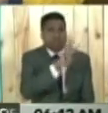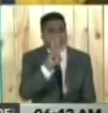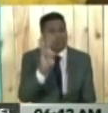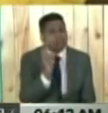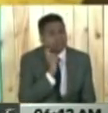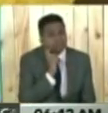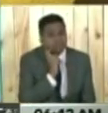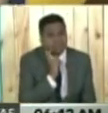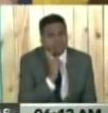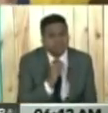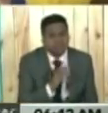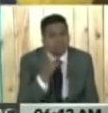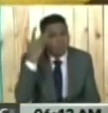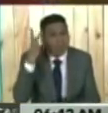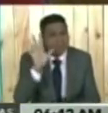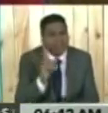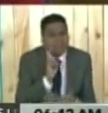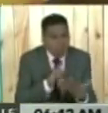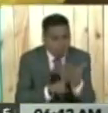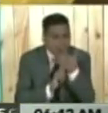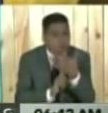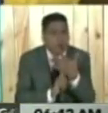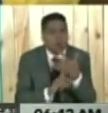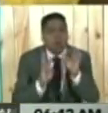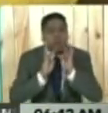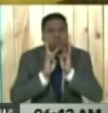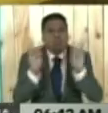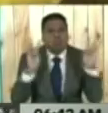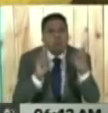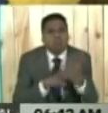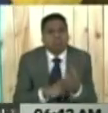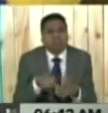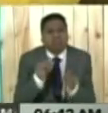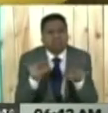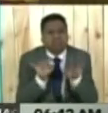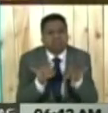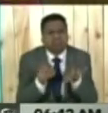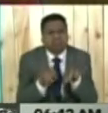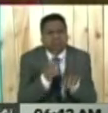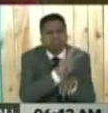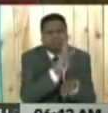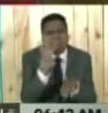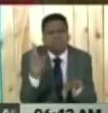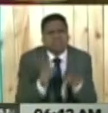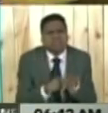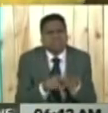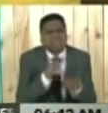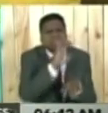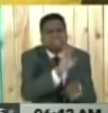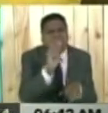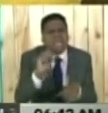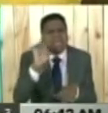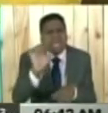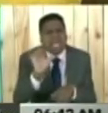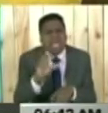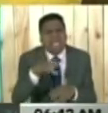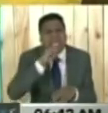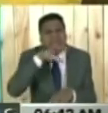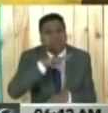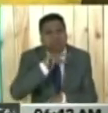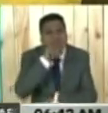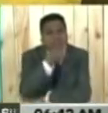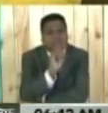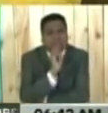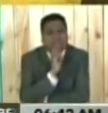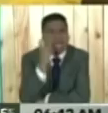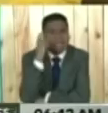creer lo que estaba pasando. Imagínate que tú te metes tus datos en el CNE y aparece tu nombre ahí, y eso queda grabado para la historia, ¿no? Al